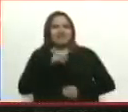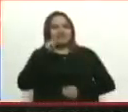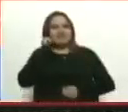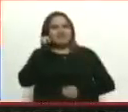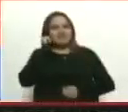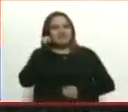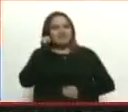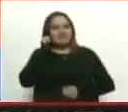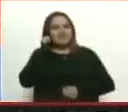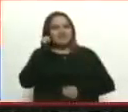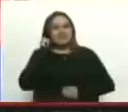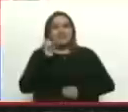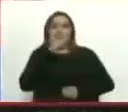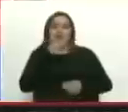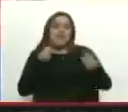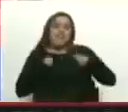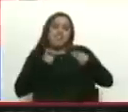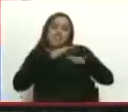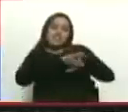No tienen vida.